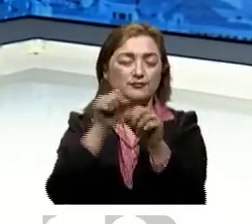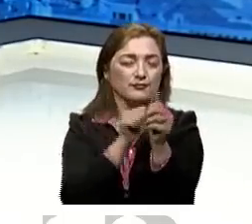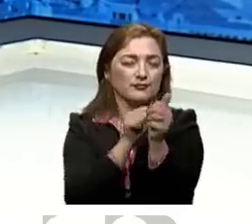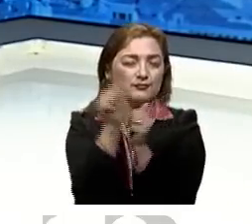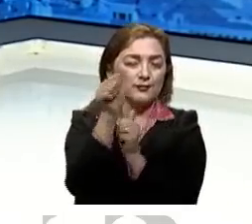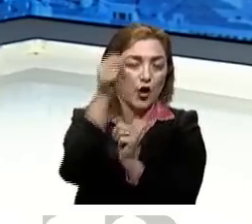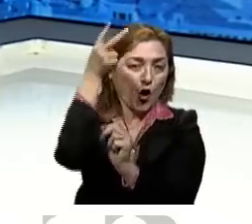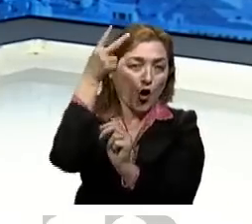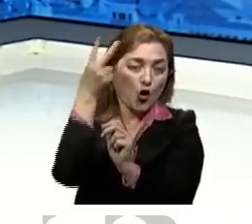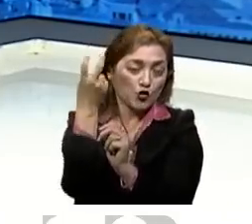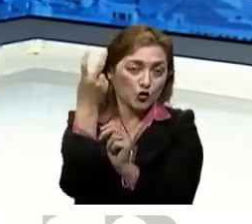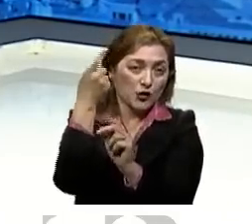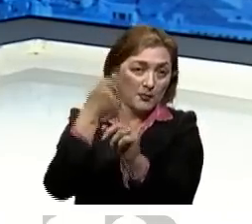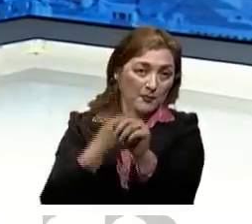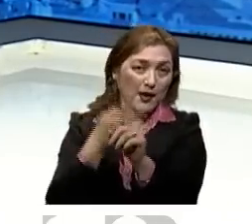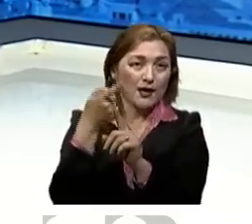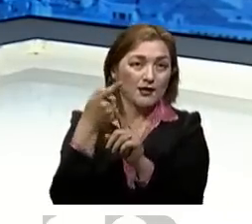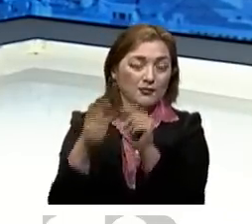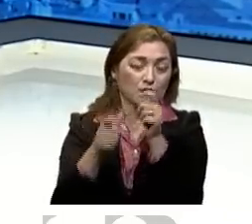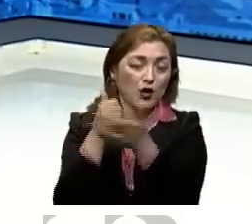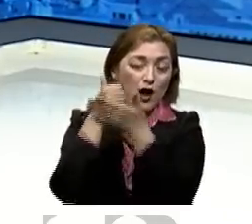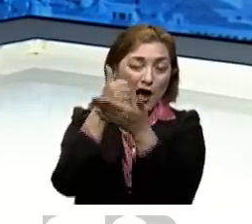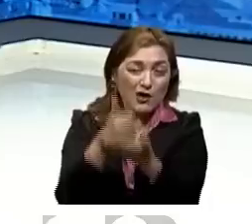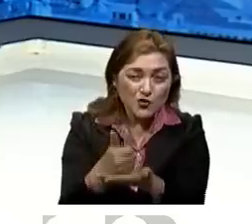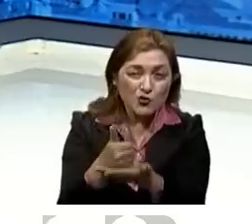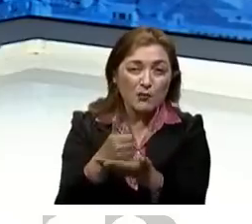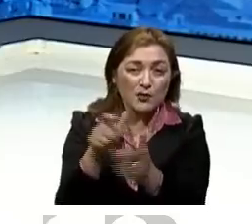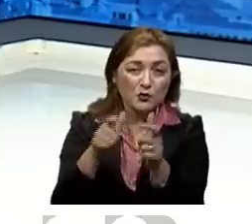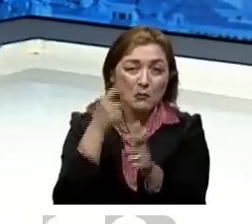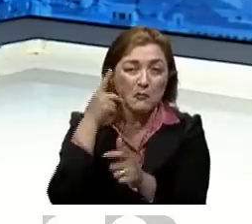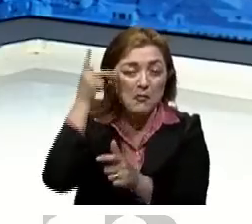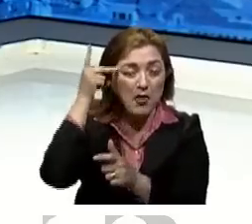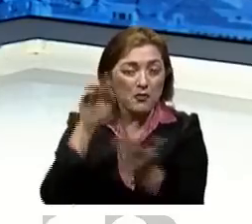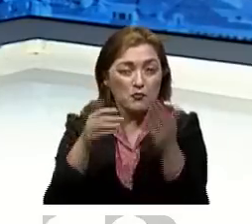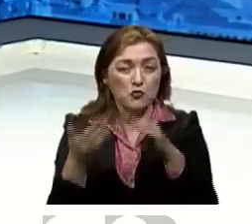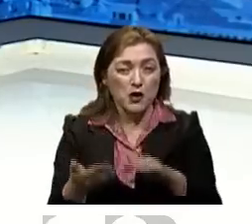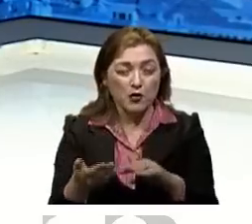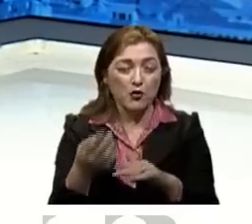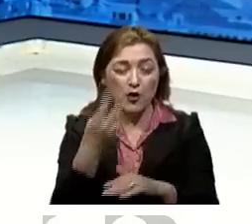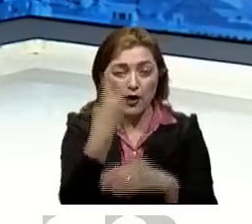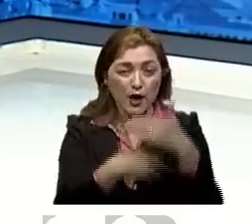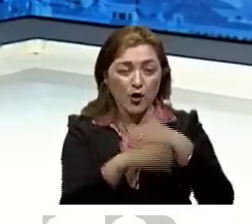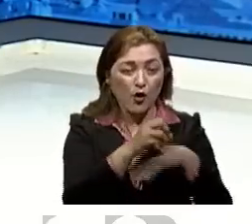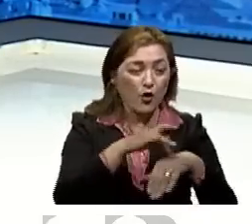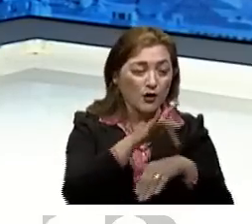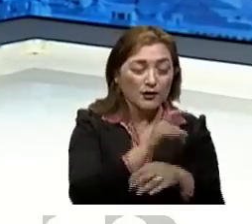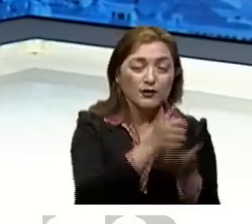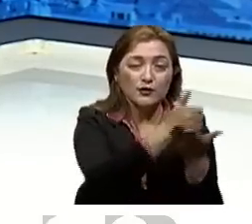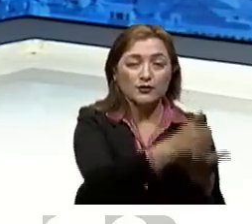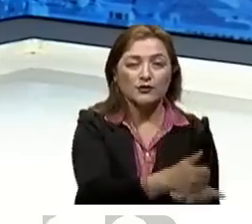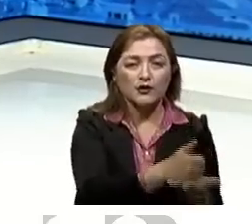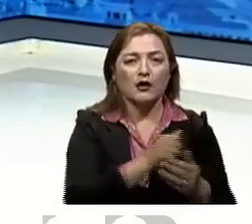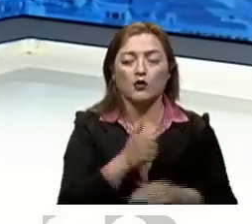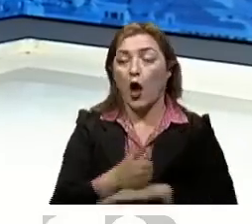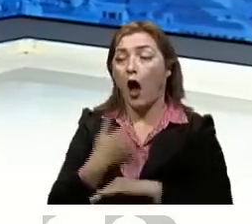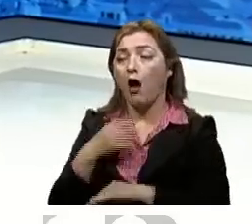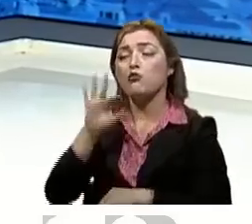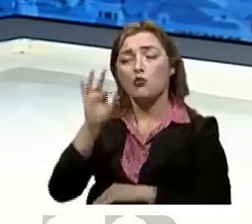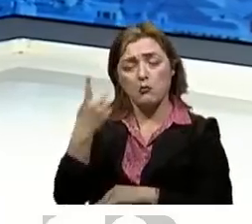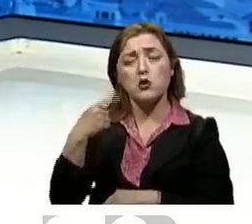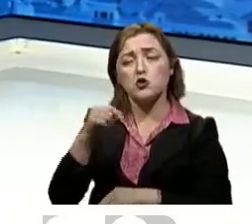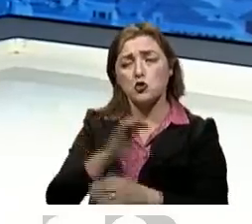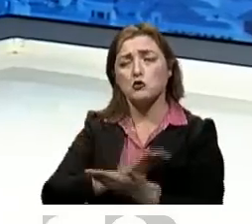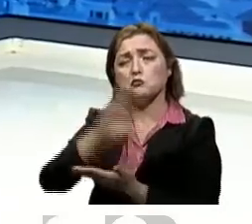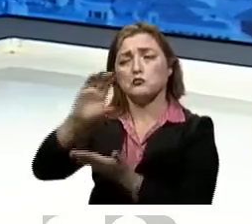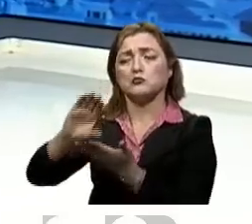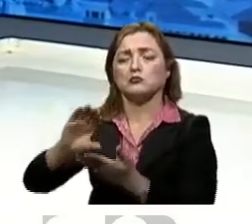del desastre, los huérfanos no reciben la ayuda ofrecida. Las autoridades informaron que se destinaron 9 millones de dólares para la intervención